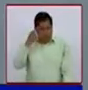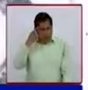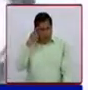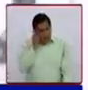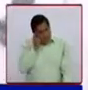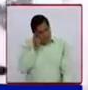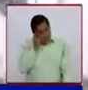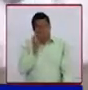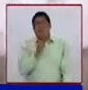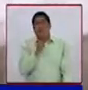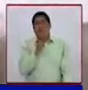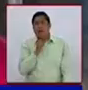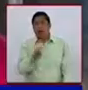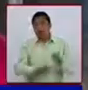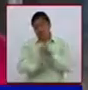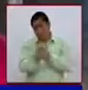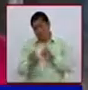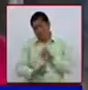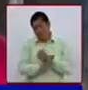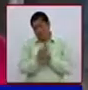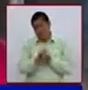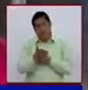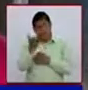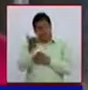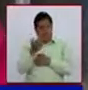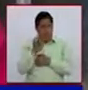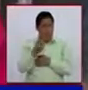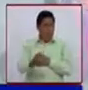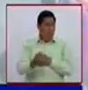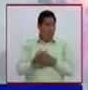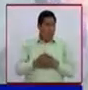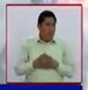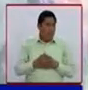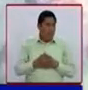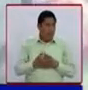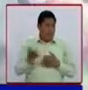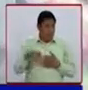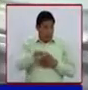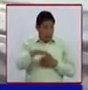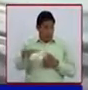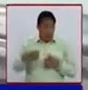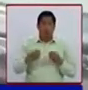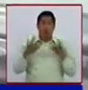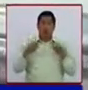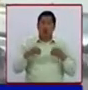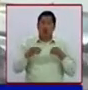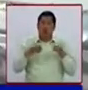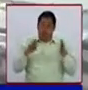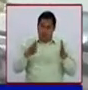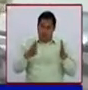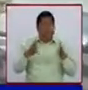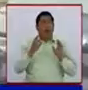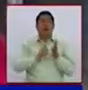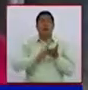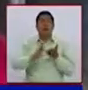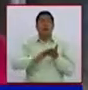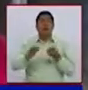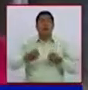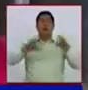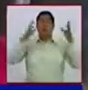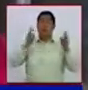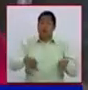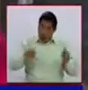Pienso que falta seguridad. Evidentemente, como ustedes pueden notar, en este sector hay varios bebedores consuetudinarios, ¿no?, que se